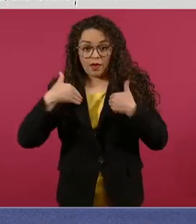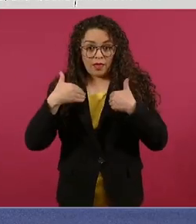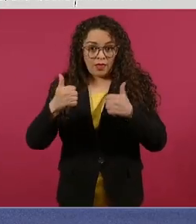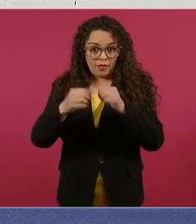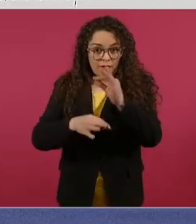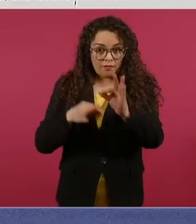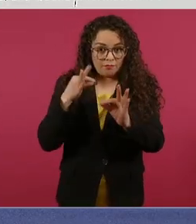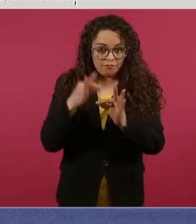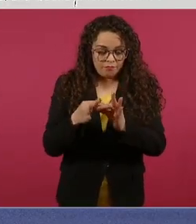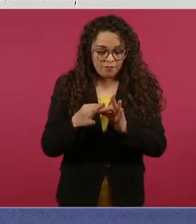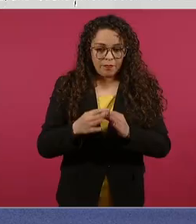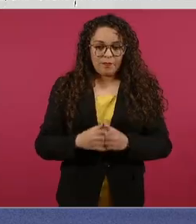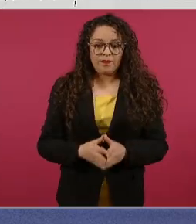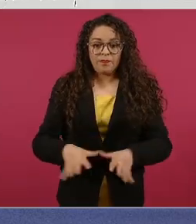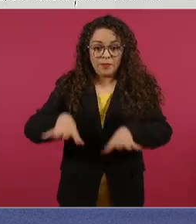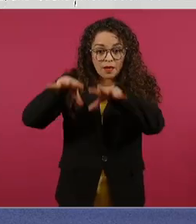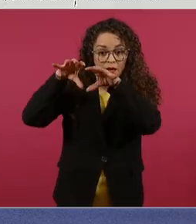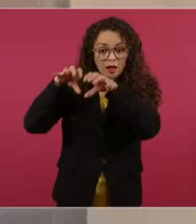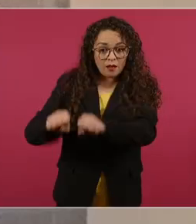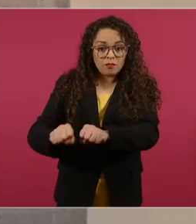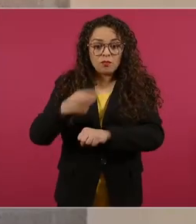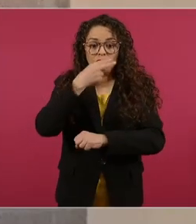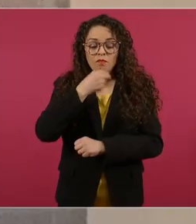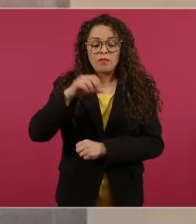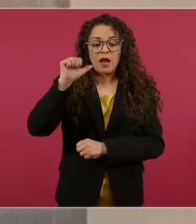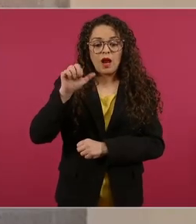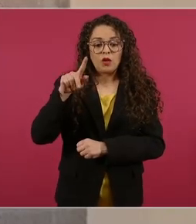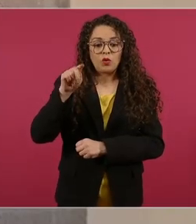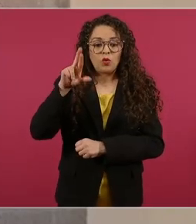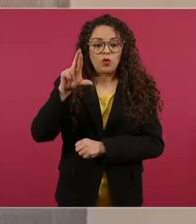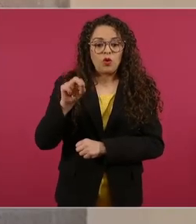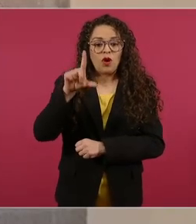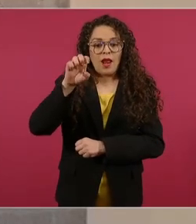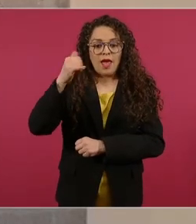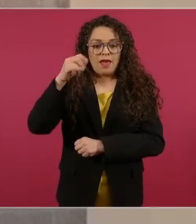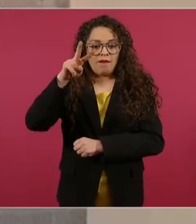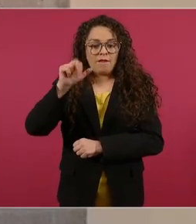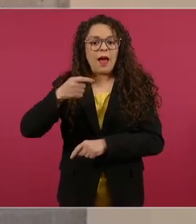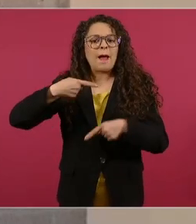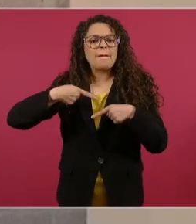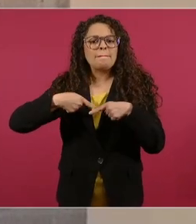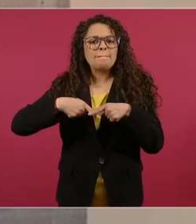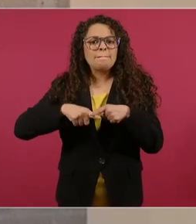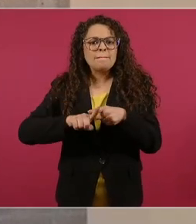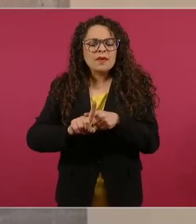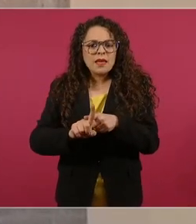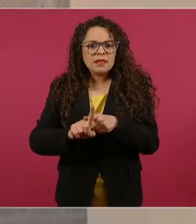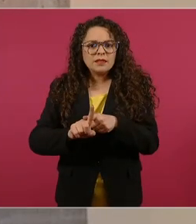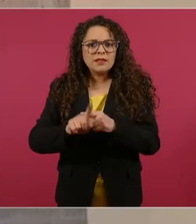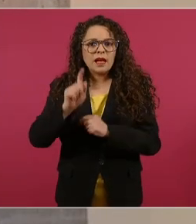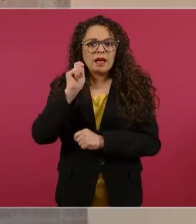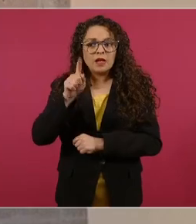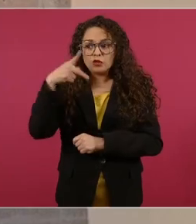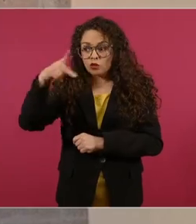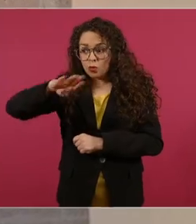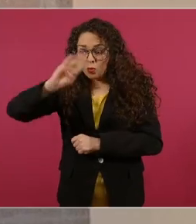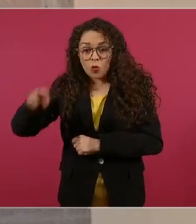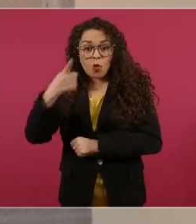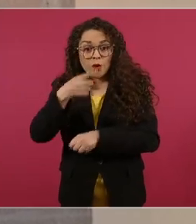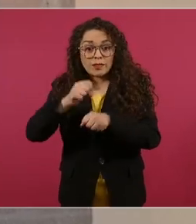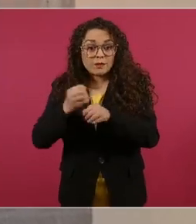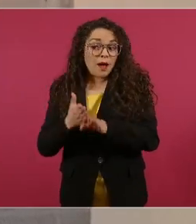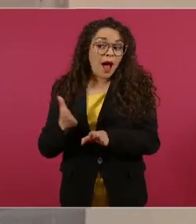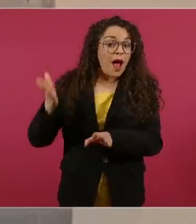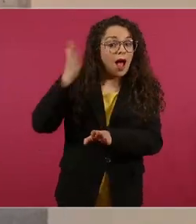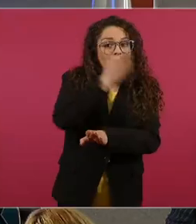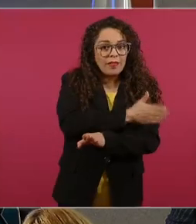la operación de detención de Arturo Beltrán Leyva comenzó aproximadamente una semana antes de su muerte,